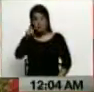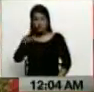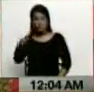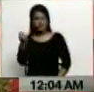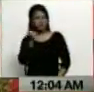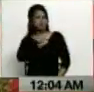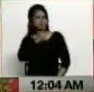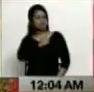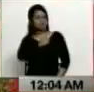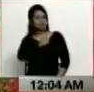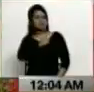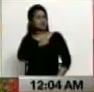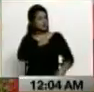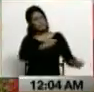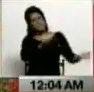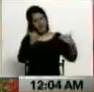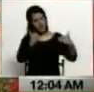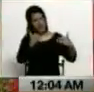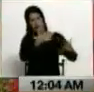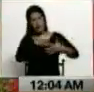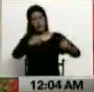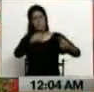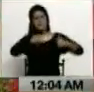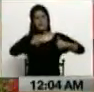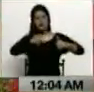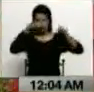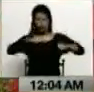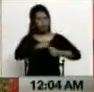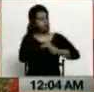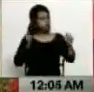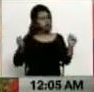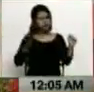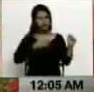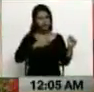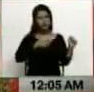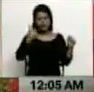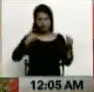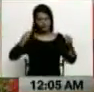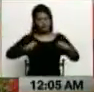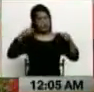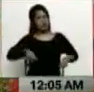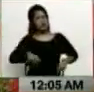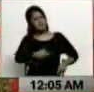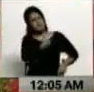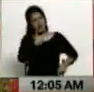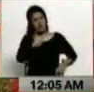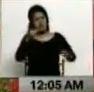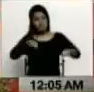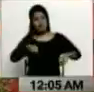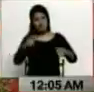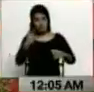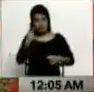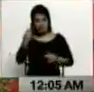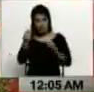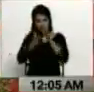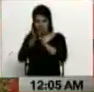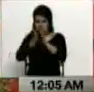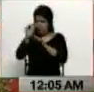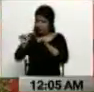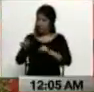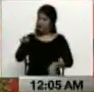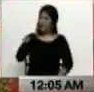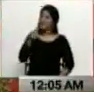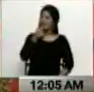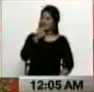diciendo diciendo el antichavista a buscarme a mí aquí ya saben dónde estoy claro